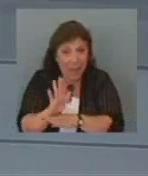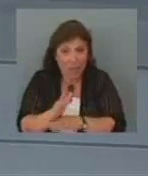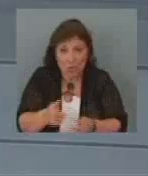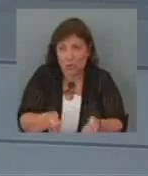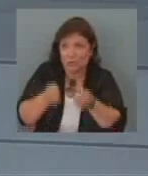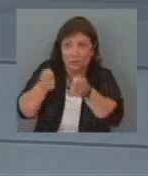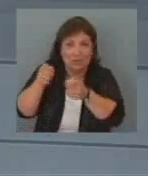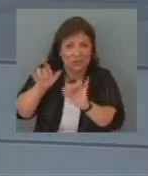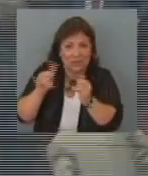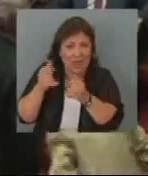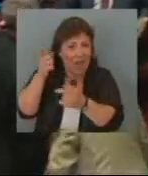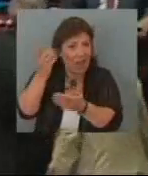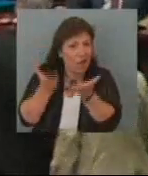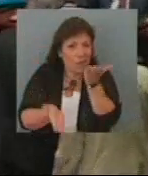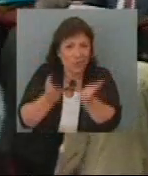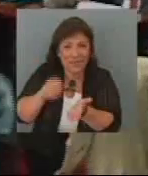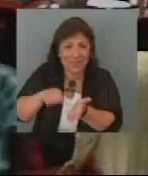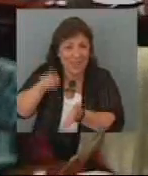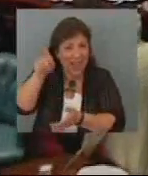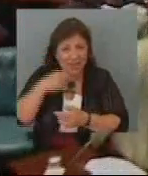justicia.